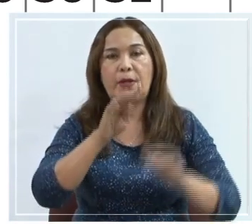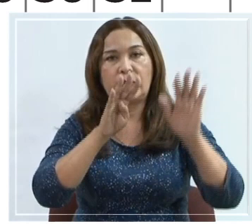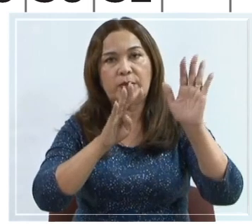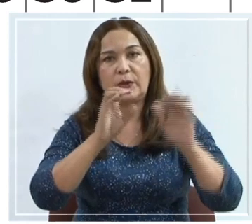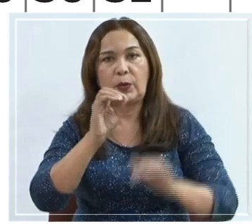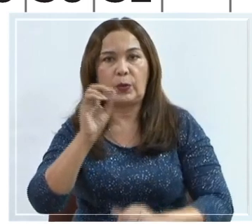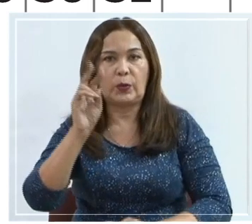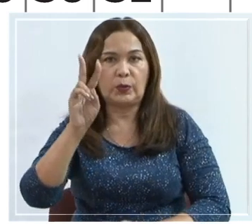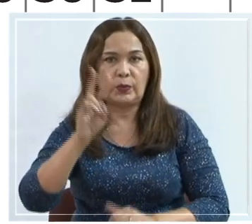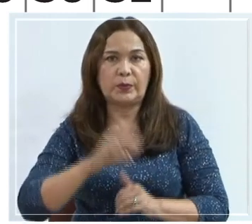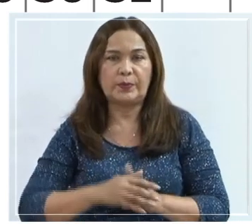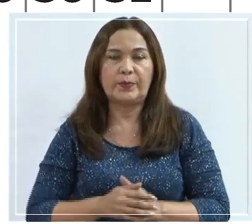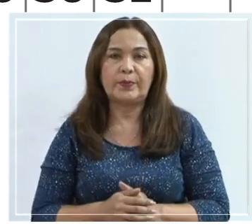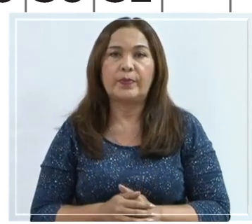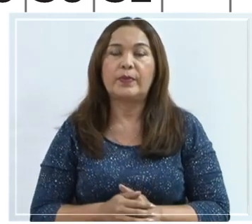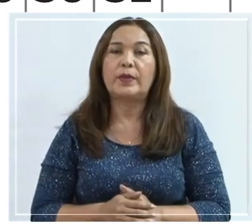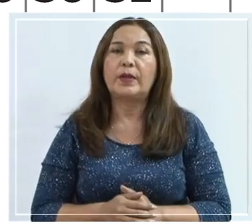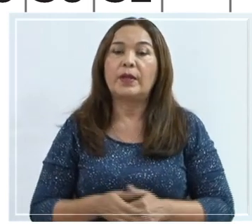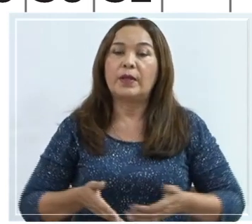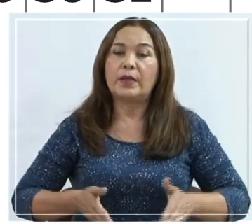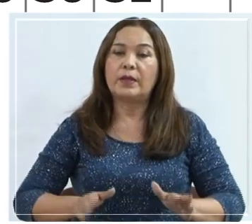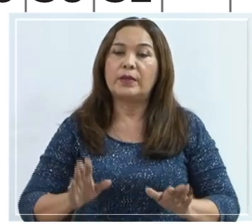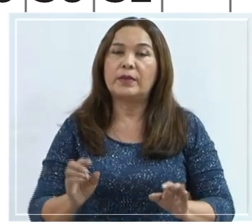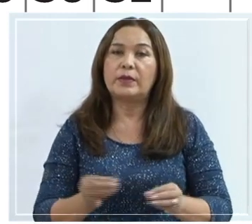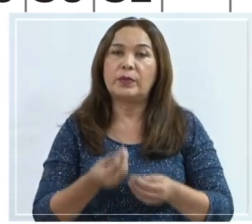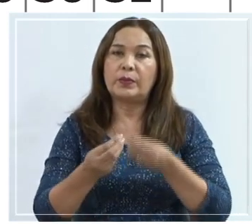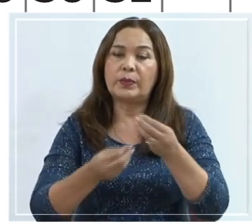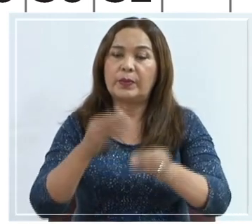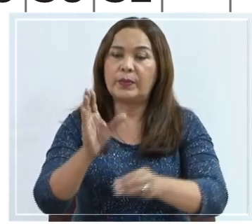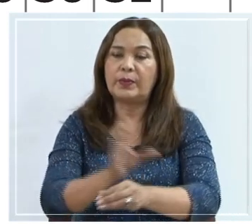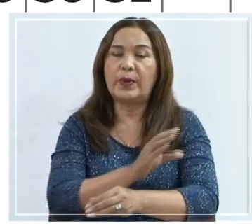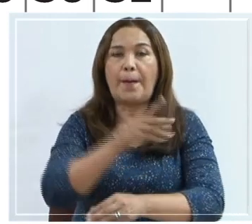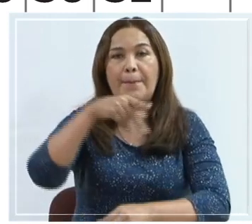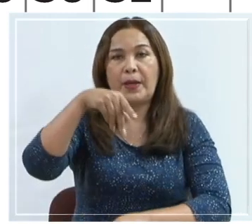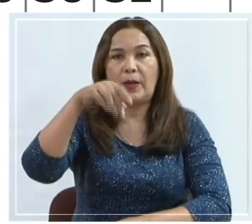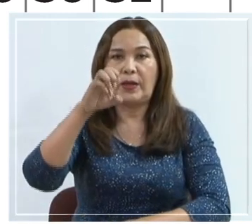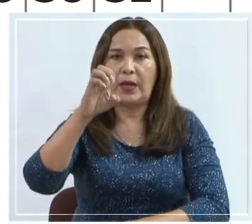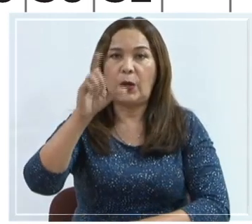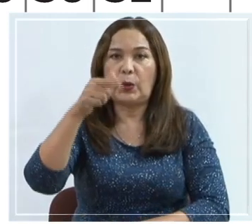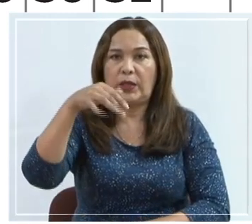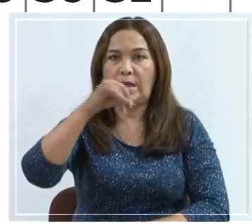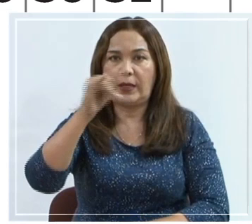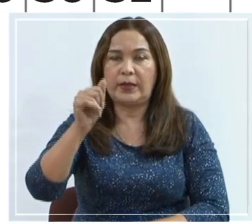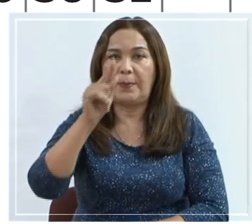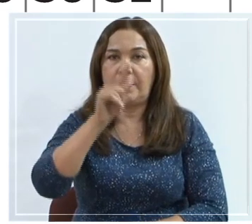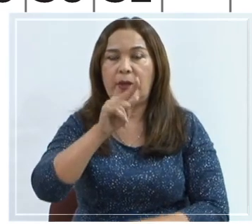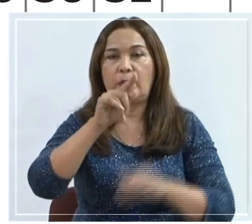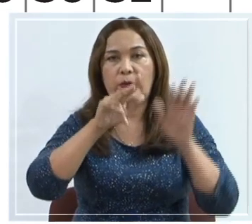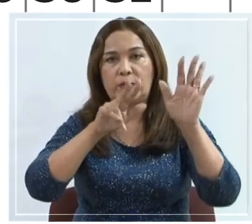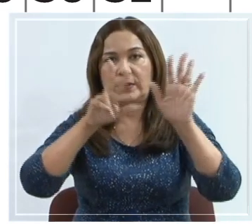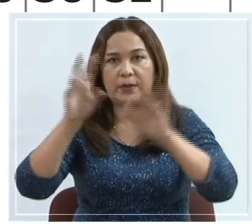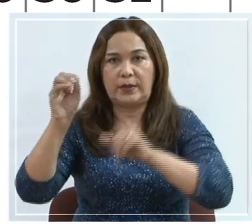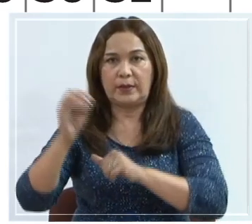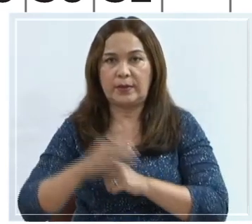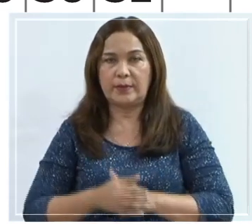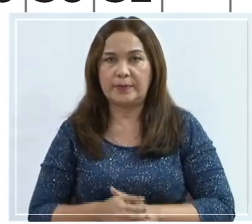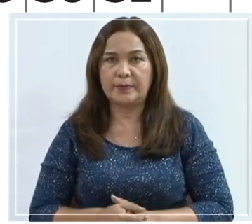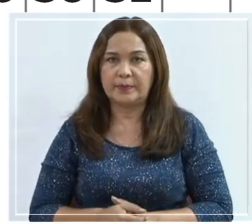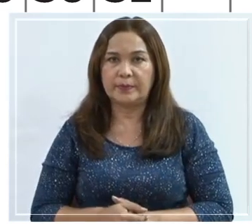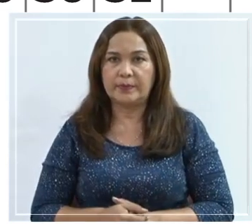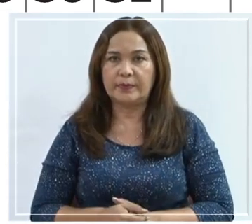1902 natalicio del compositor pedro elías gutiérrez 1870